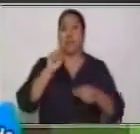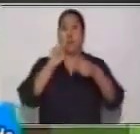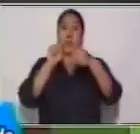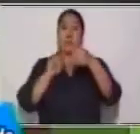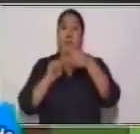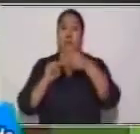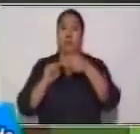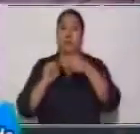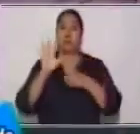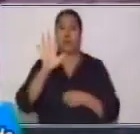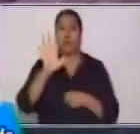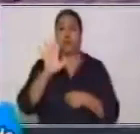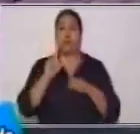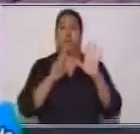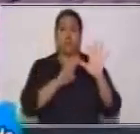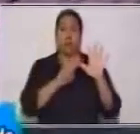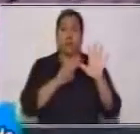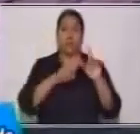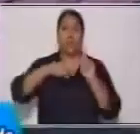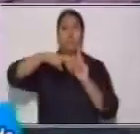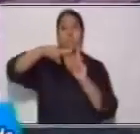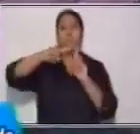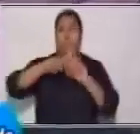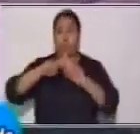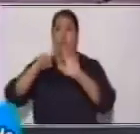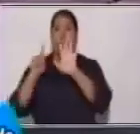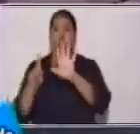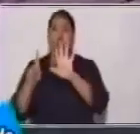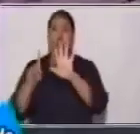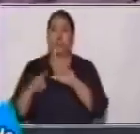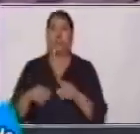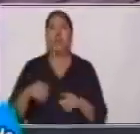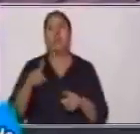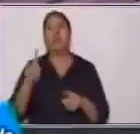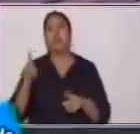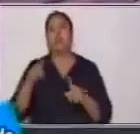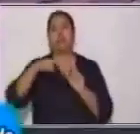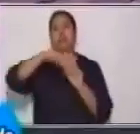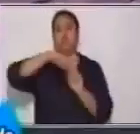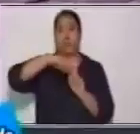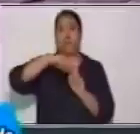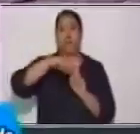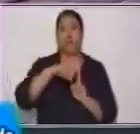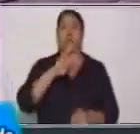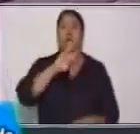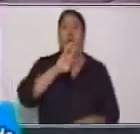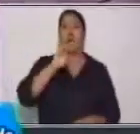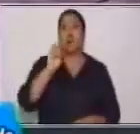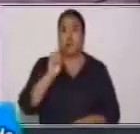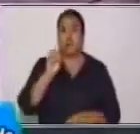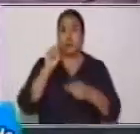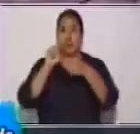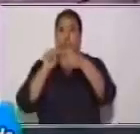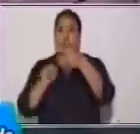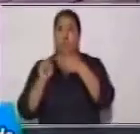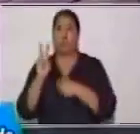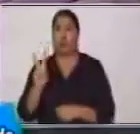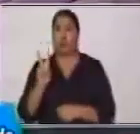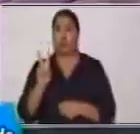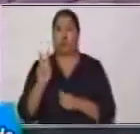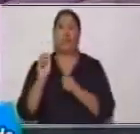6. Aquí lo tenemos. El signo que corresponde, que es el más. 30 dividido 2,